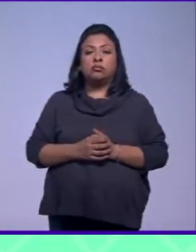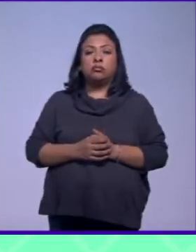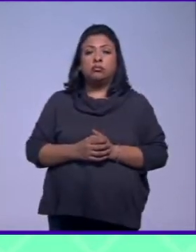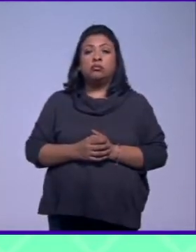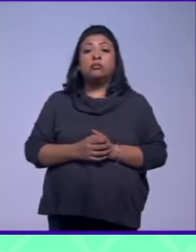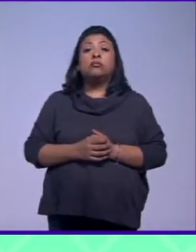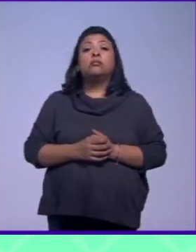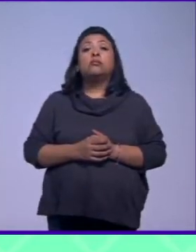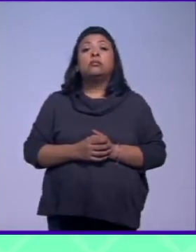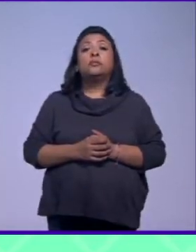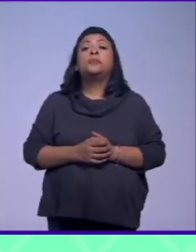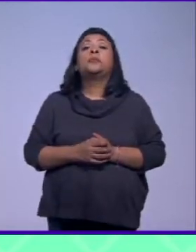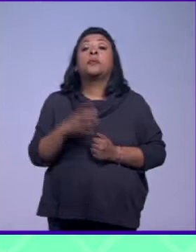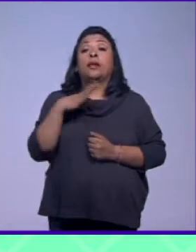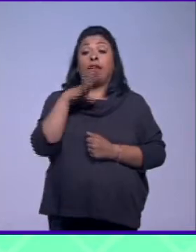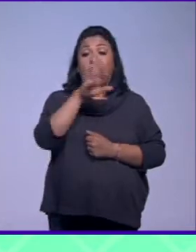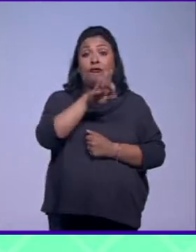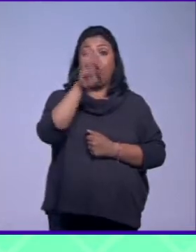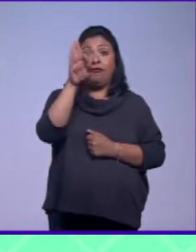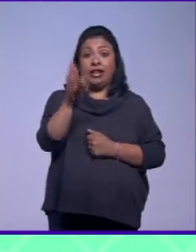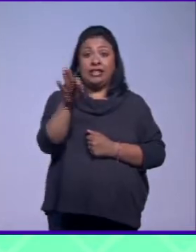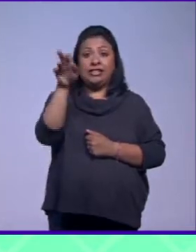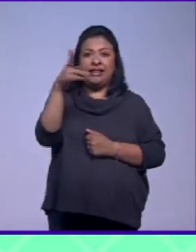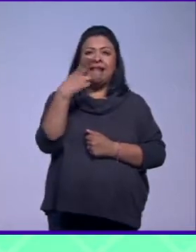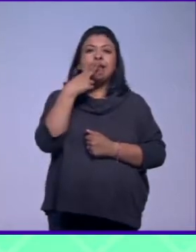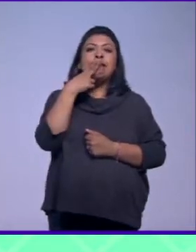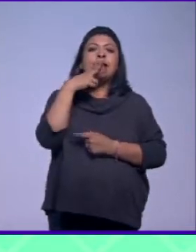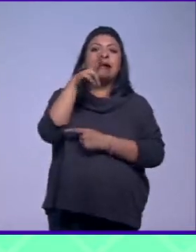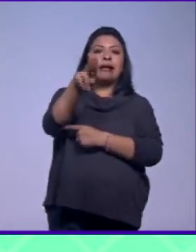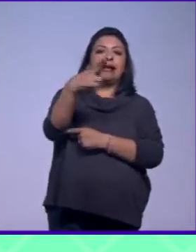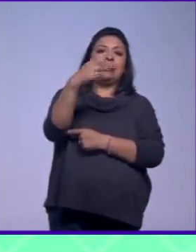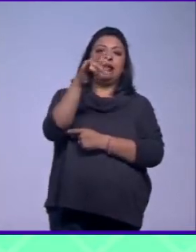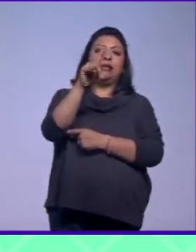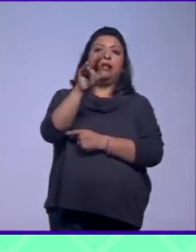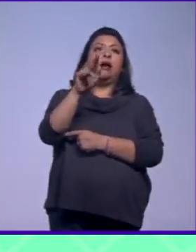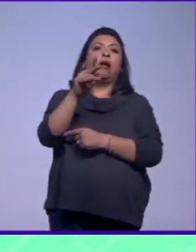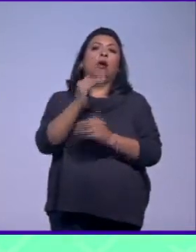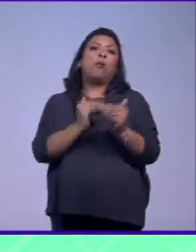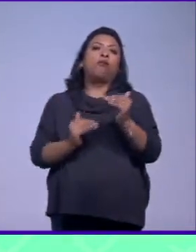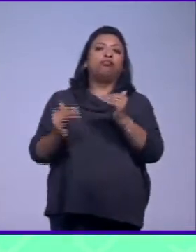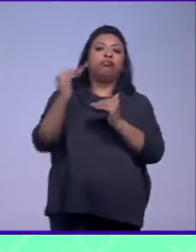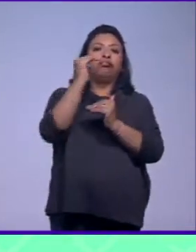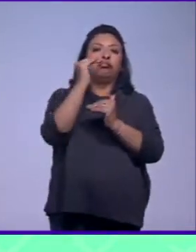y fue la fecha y que hitler ascendió al poder